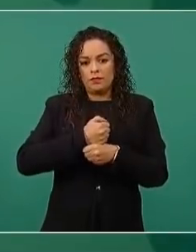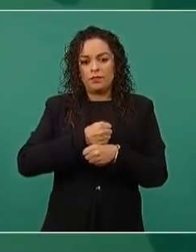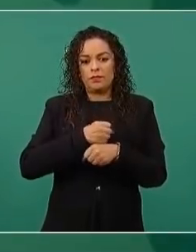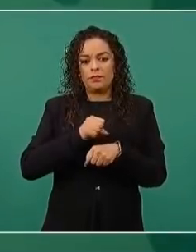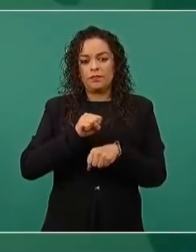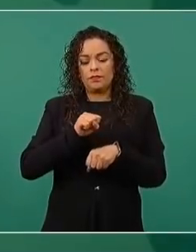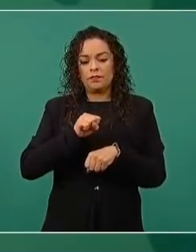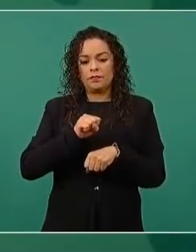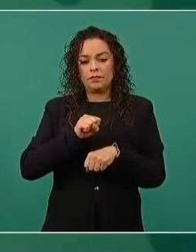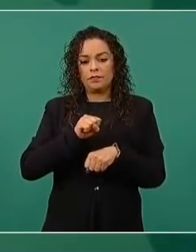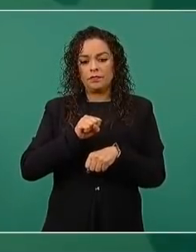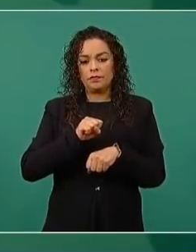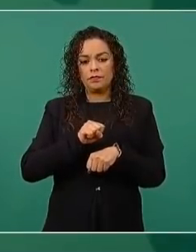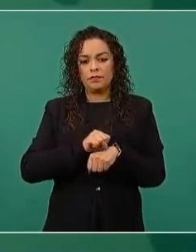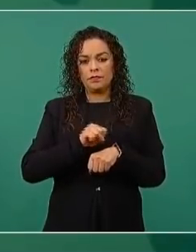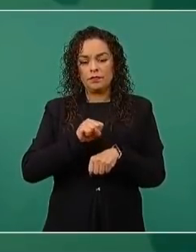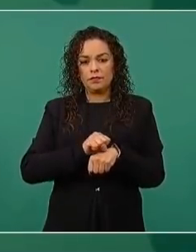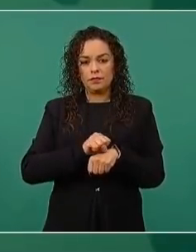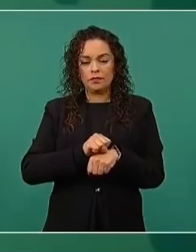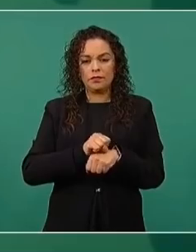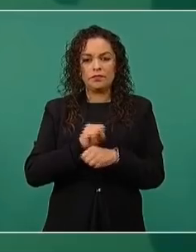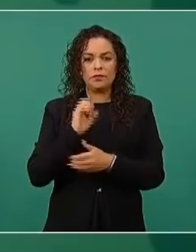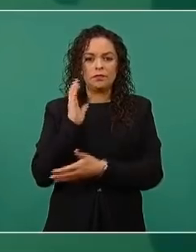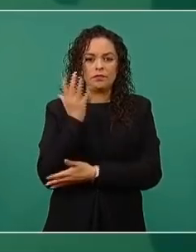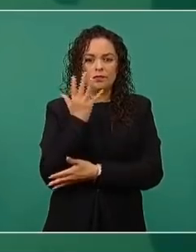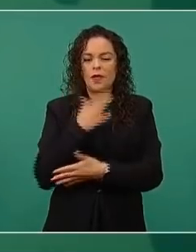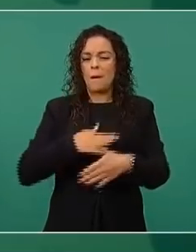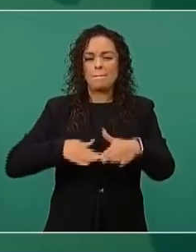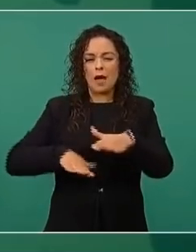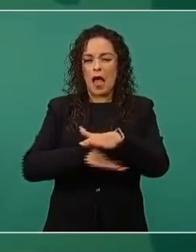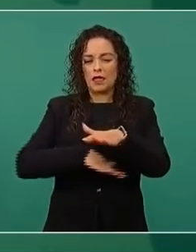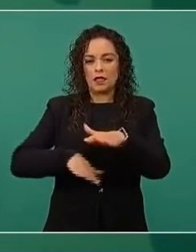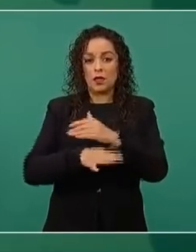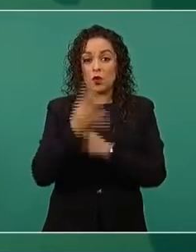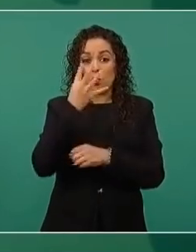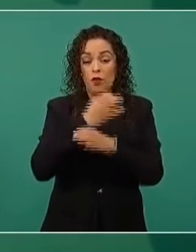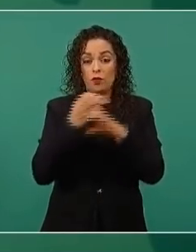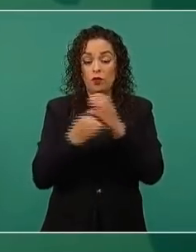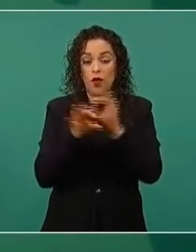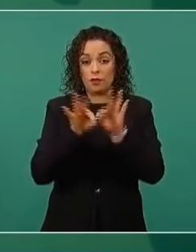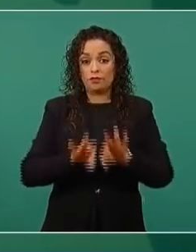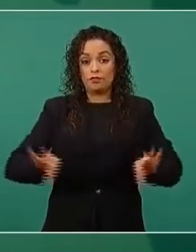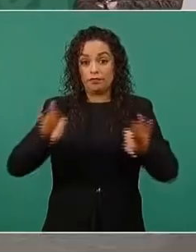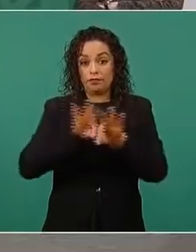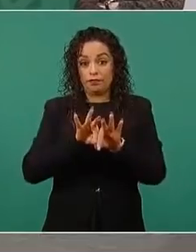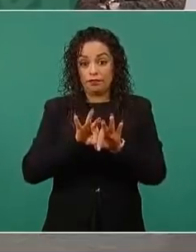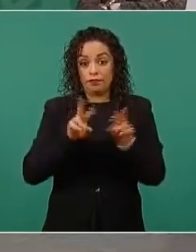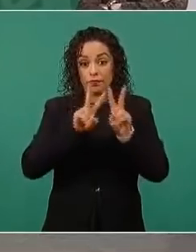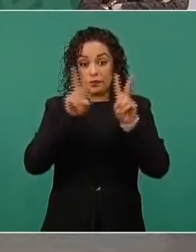Son 4 prioridades en materia educativa. Primero eso,